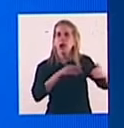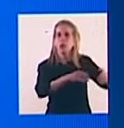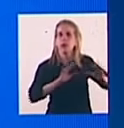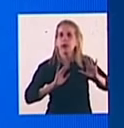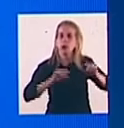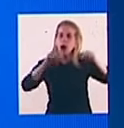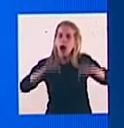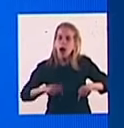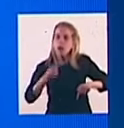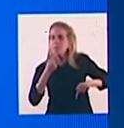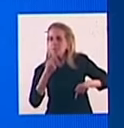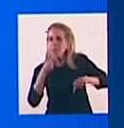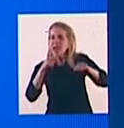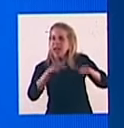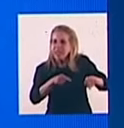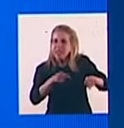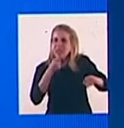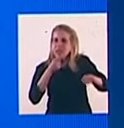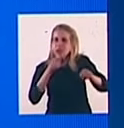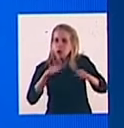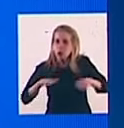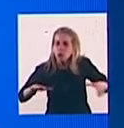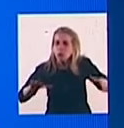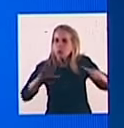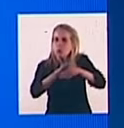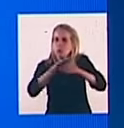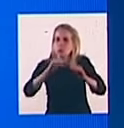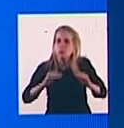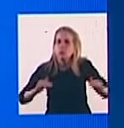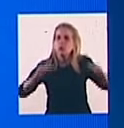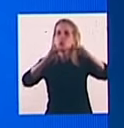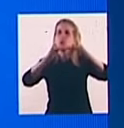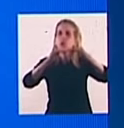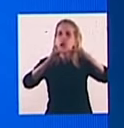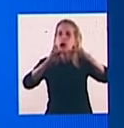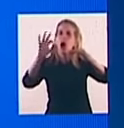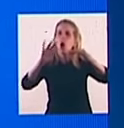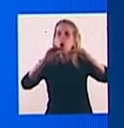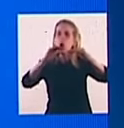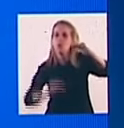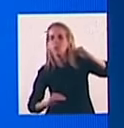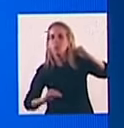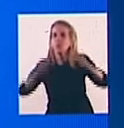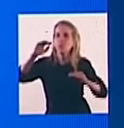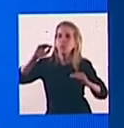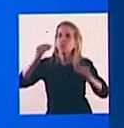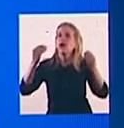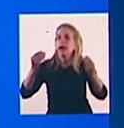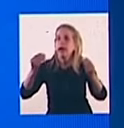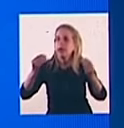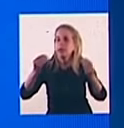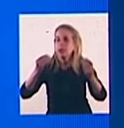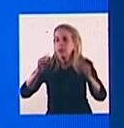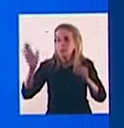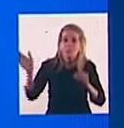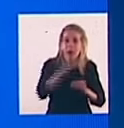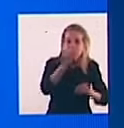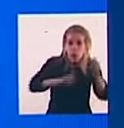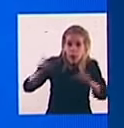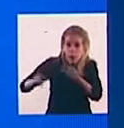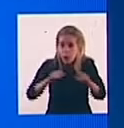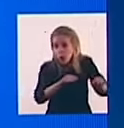programa pasado, no funcionó desde que Perón lo anunció, por ejemplo, alrededor de 1948. ¿No? Todos